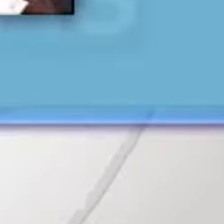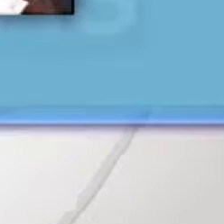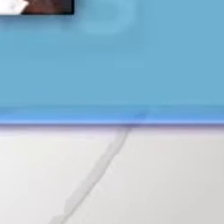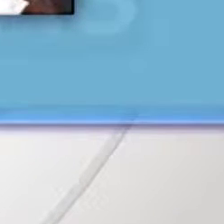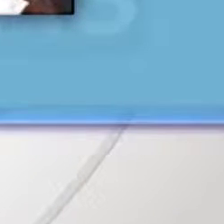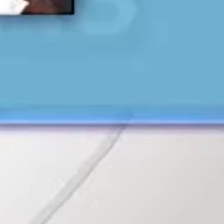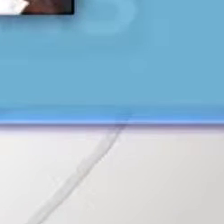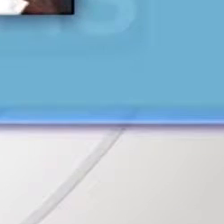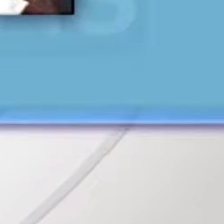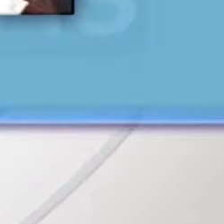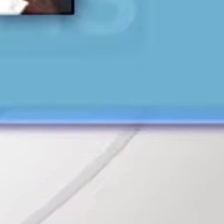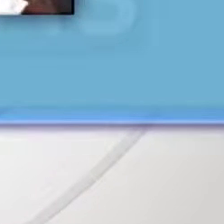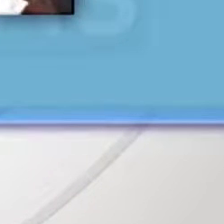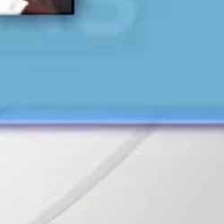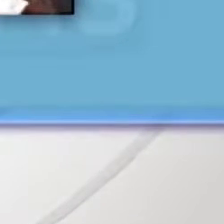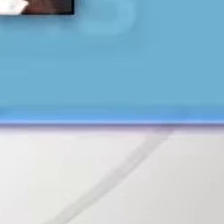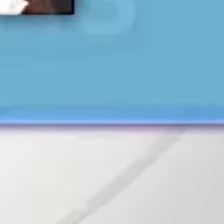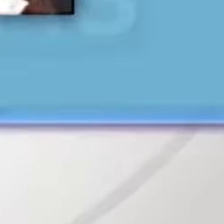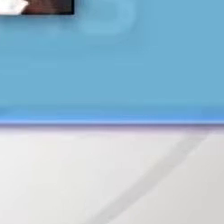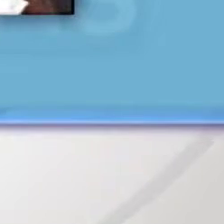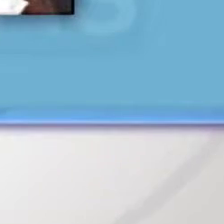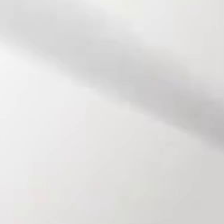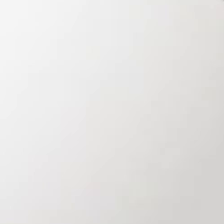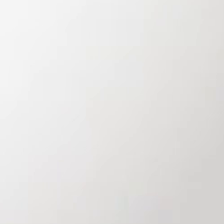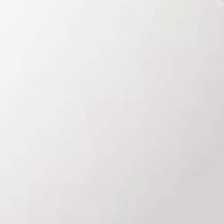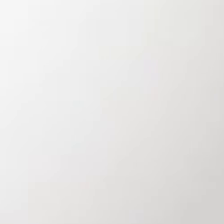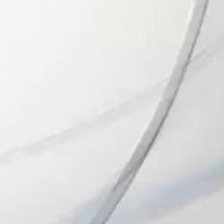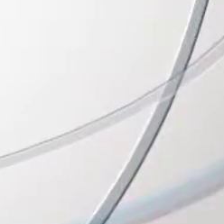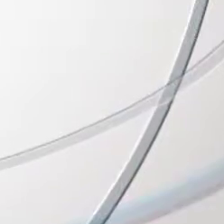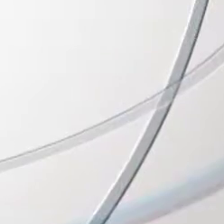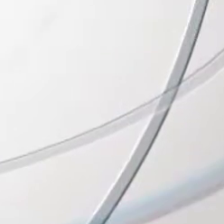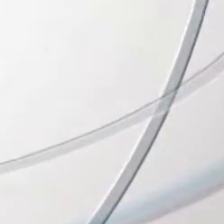solidaridad concejala de quito